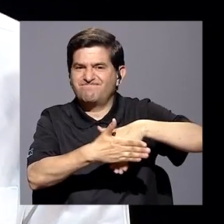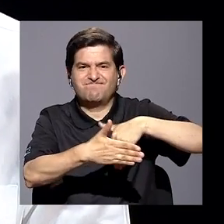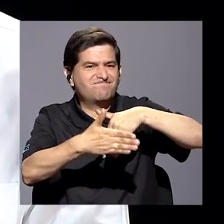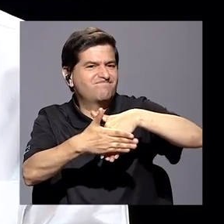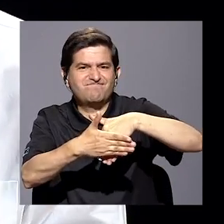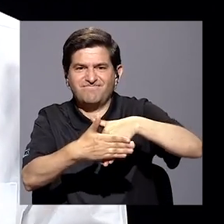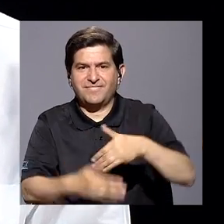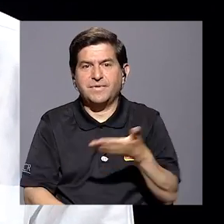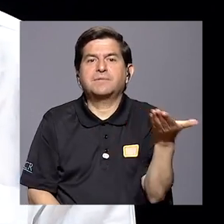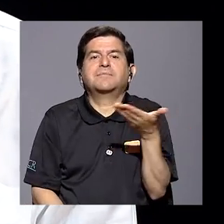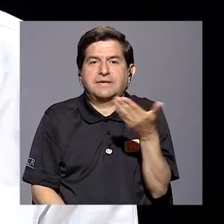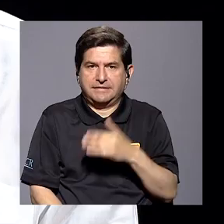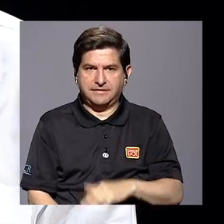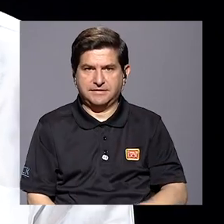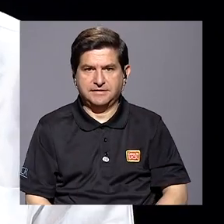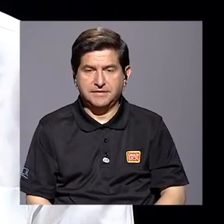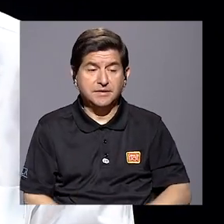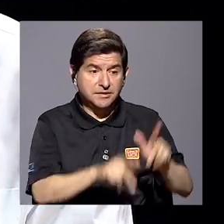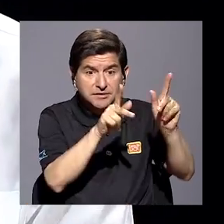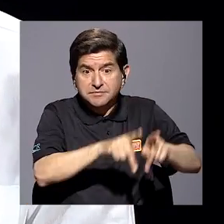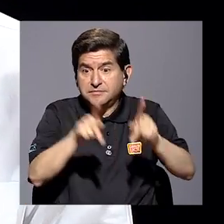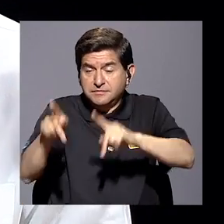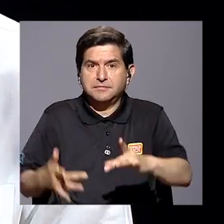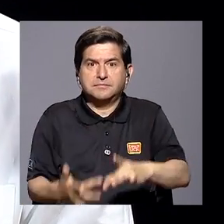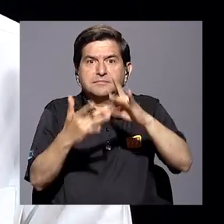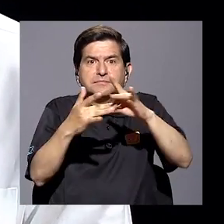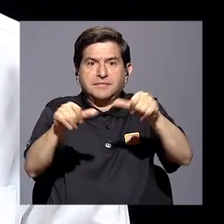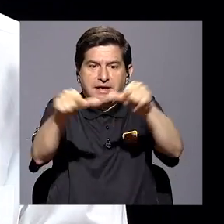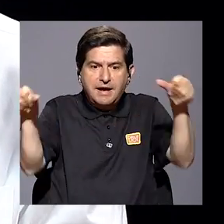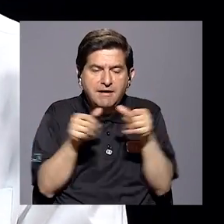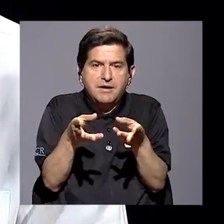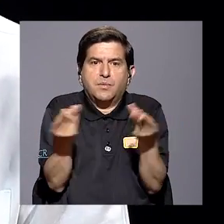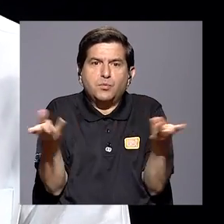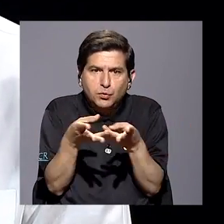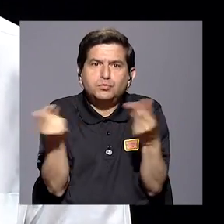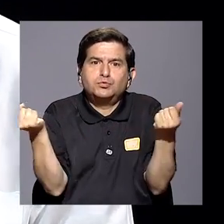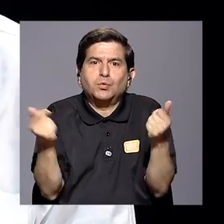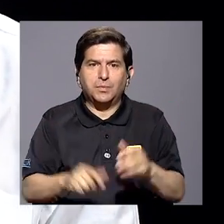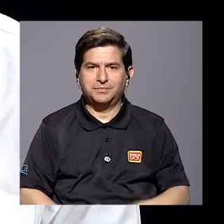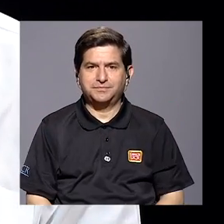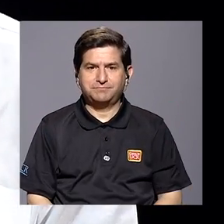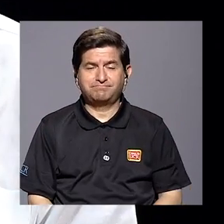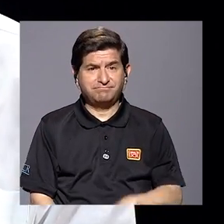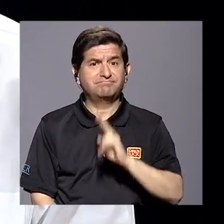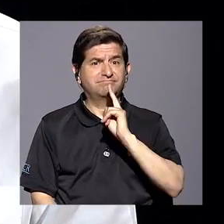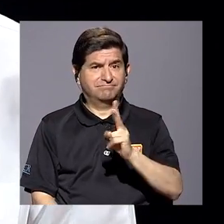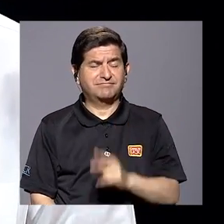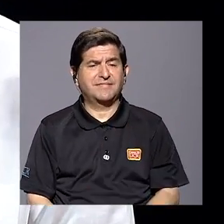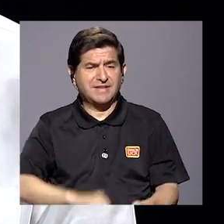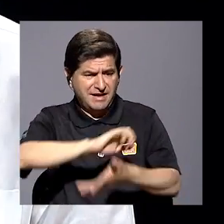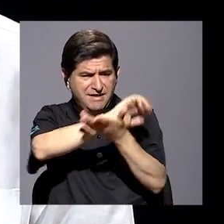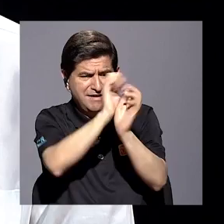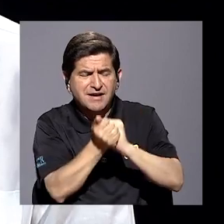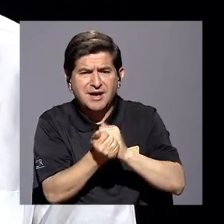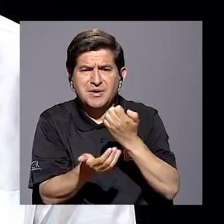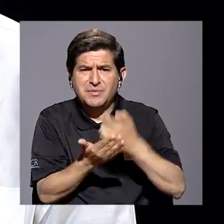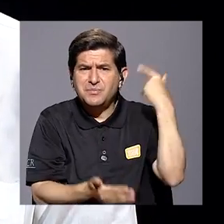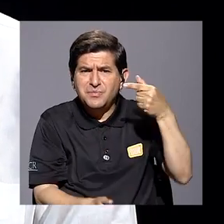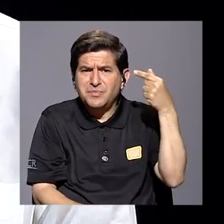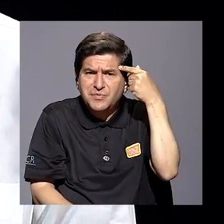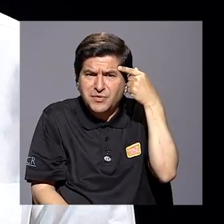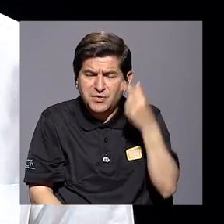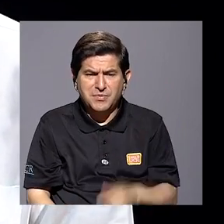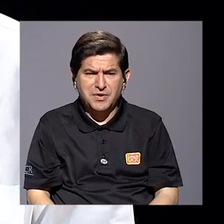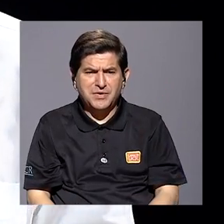obstáculo para las personas y sobre todo para el sector productivo verdad ciertamente esta reforma fiscal